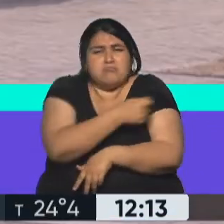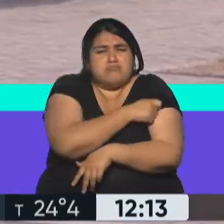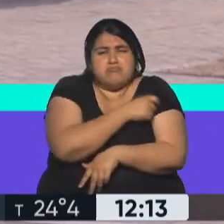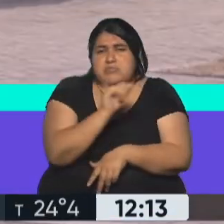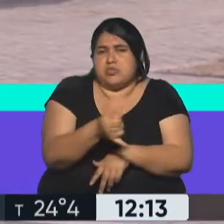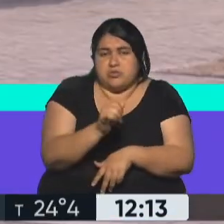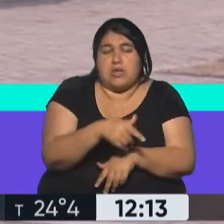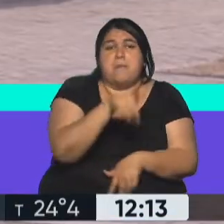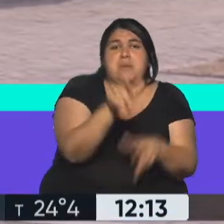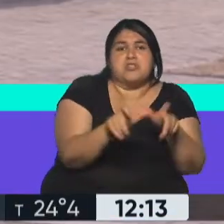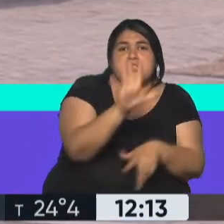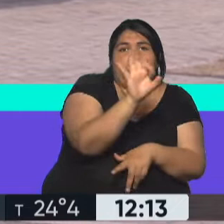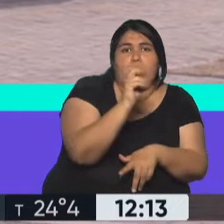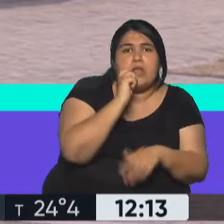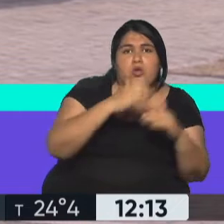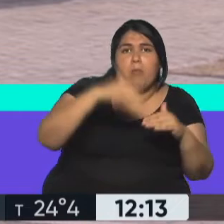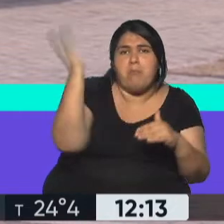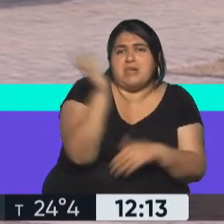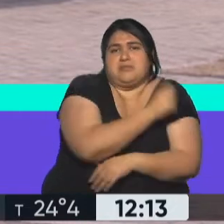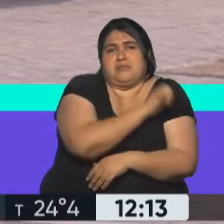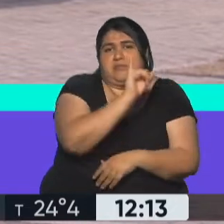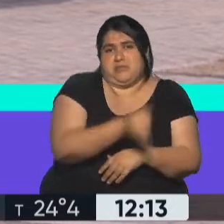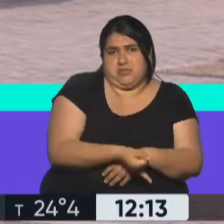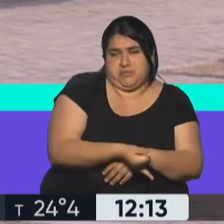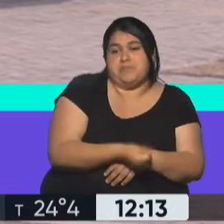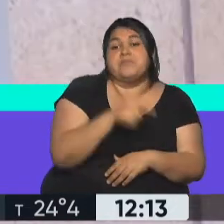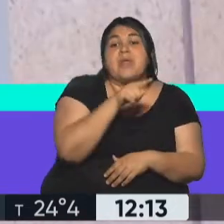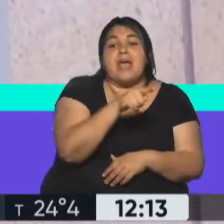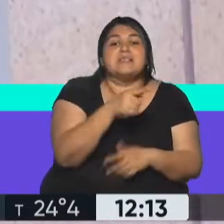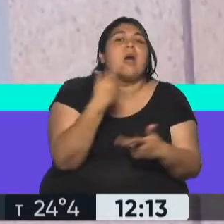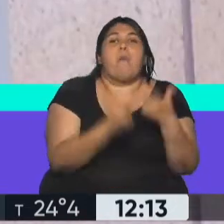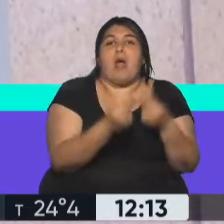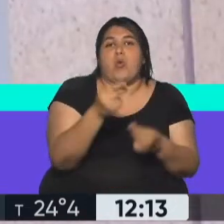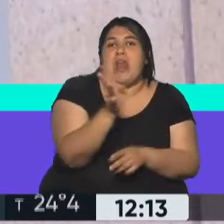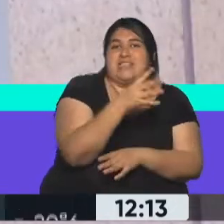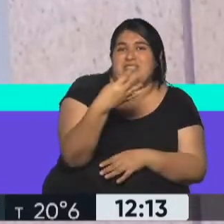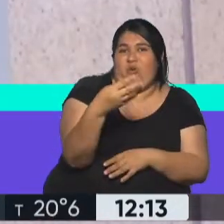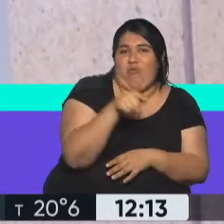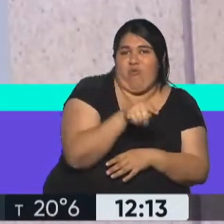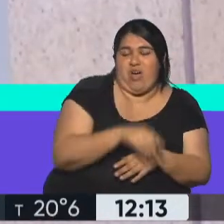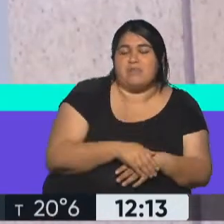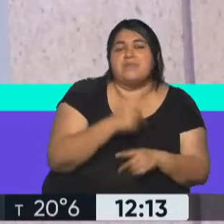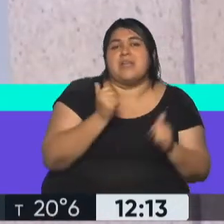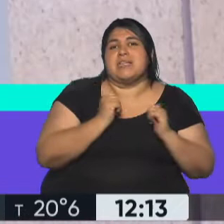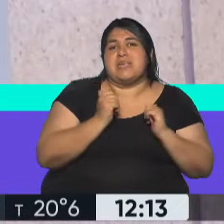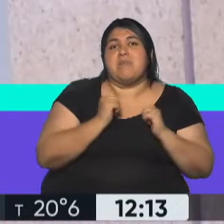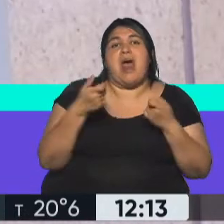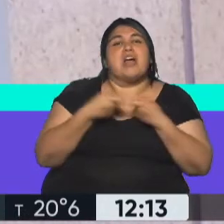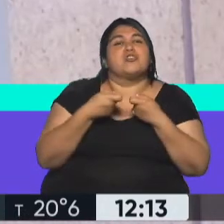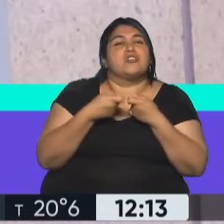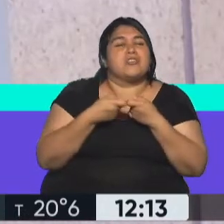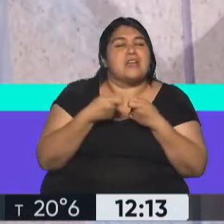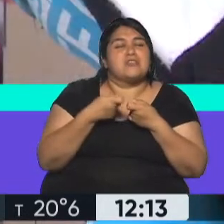y a los mayores de 50 años que hayan recibido, claro, la vacuna Sinopharm. Mientras espera la palabra de la Sociedad Argentina